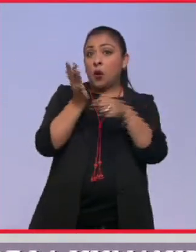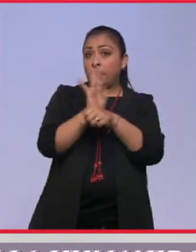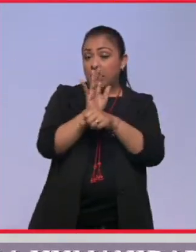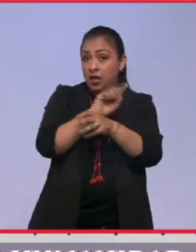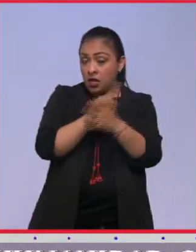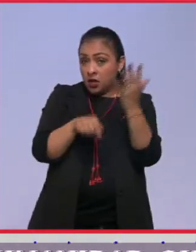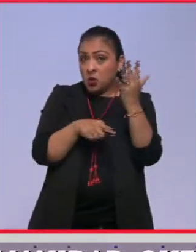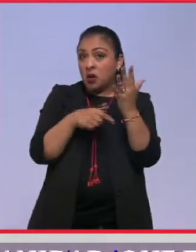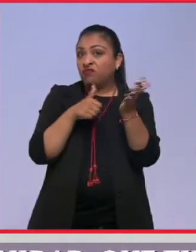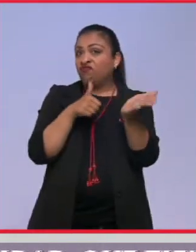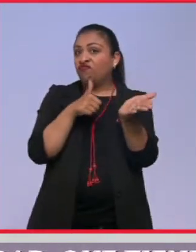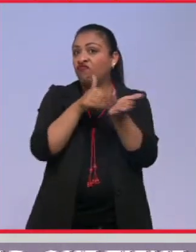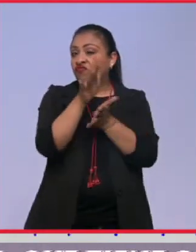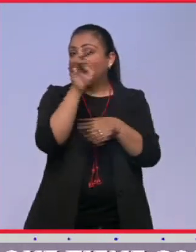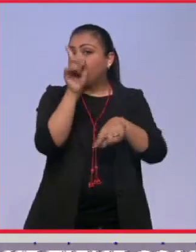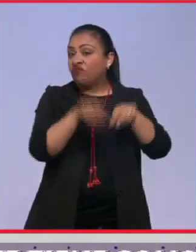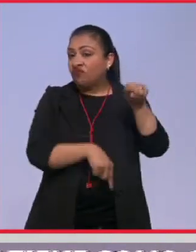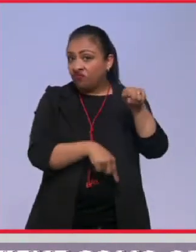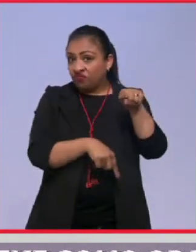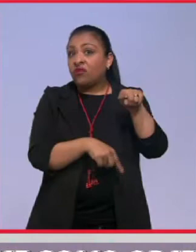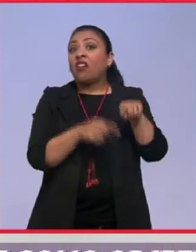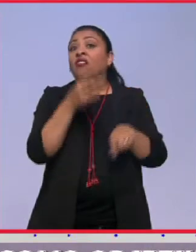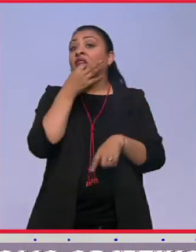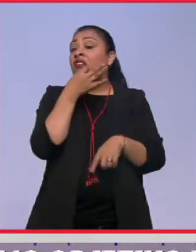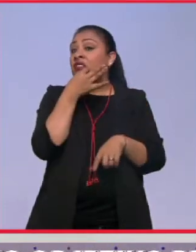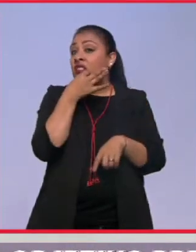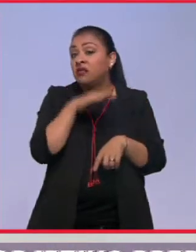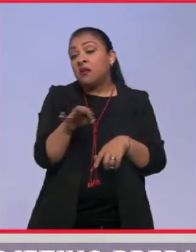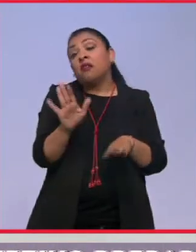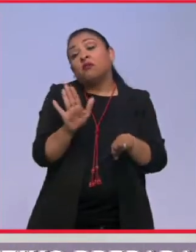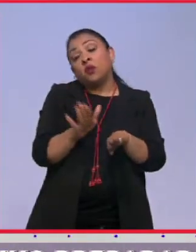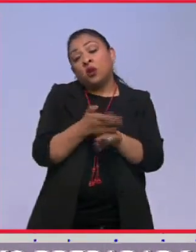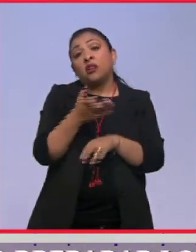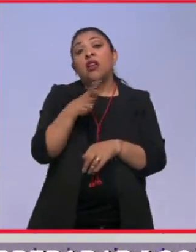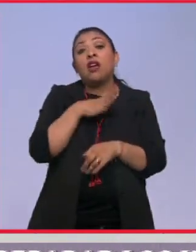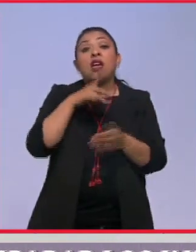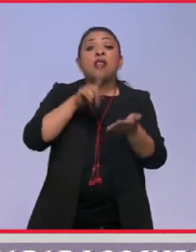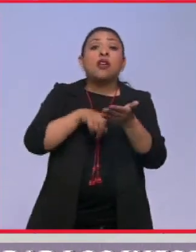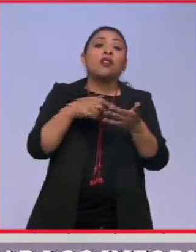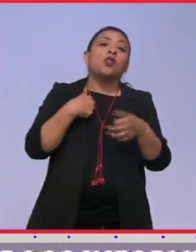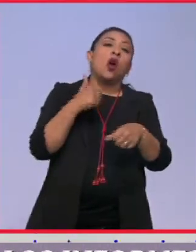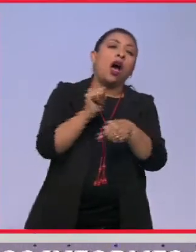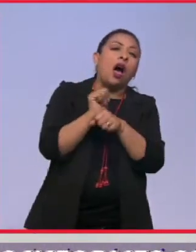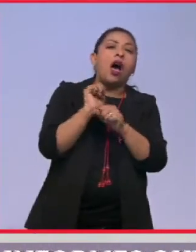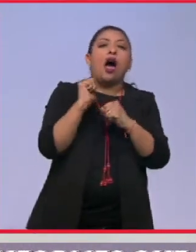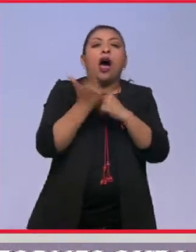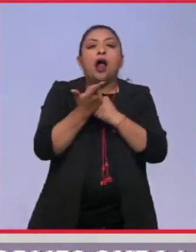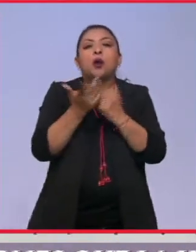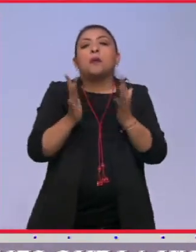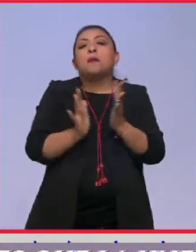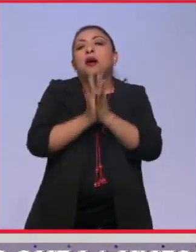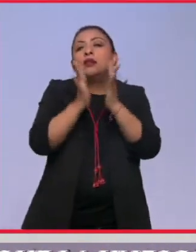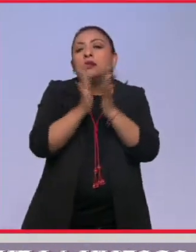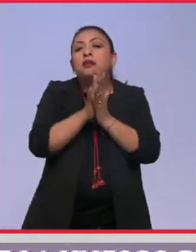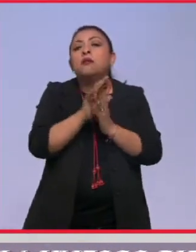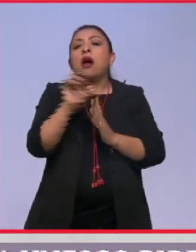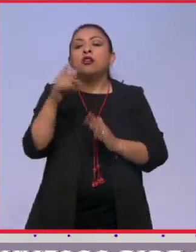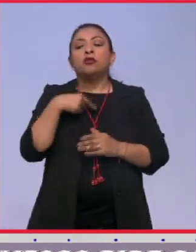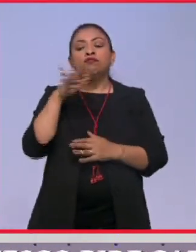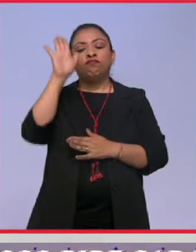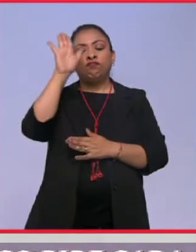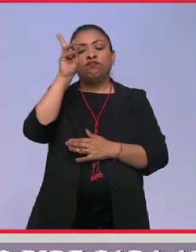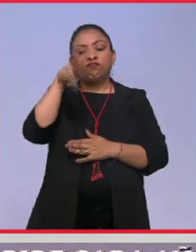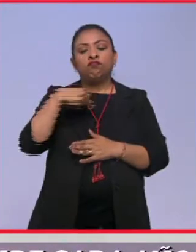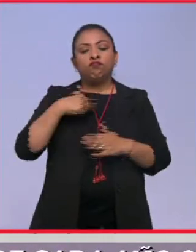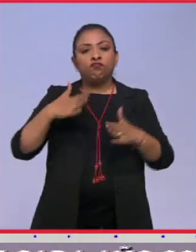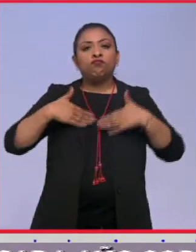que salieron completamente del festival debido a actores, alguien involucrado ahí, confeso, en